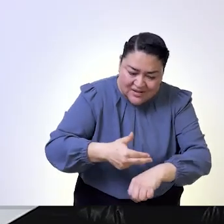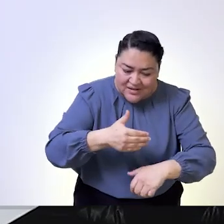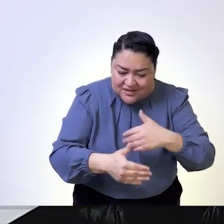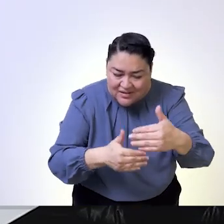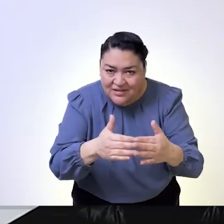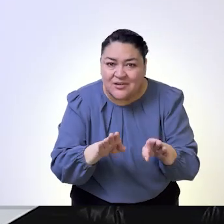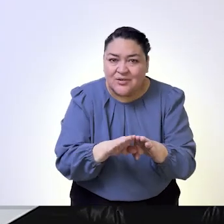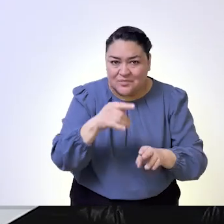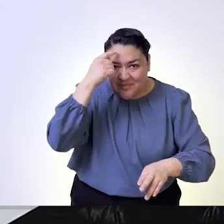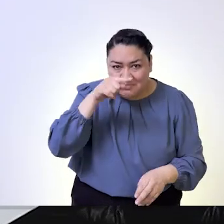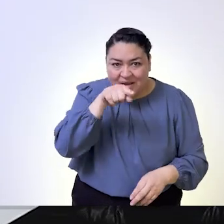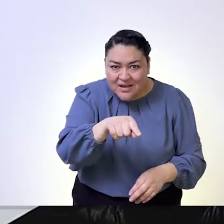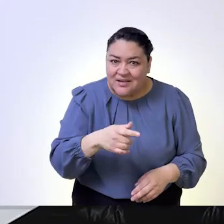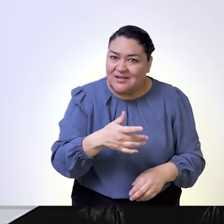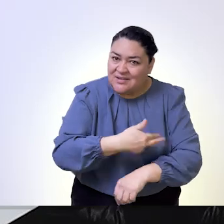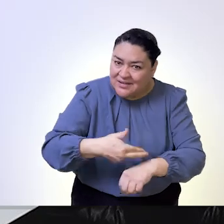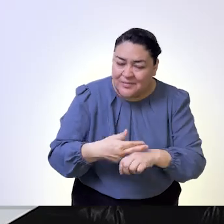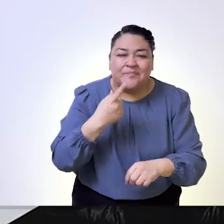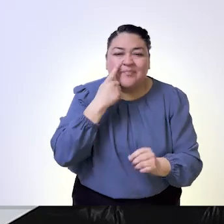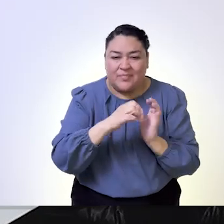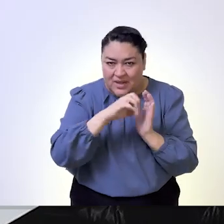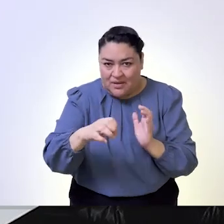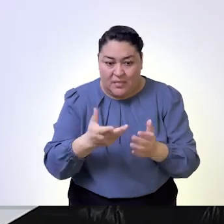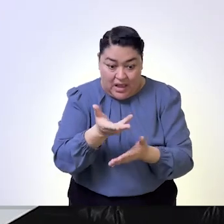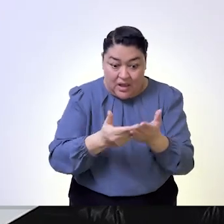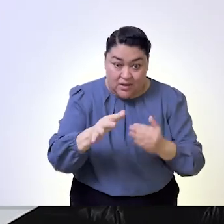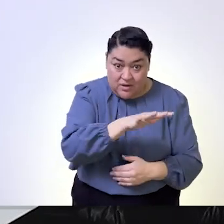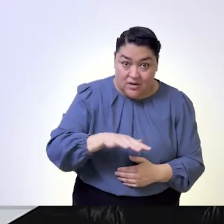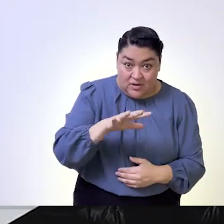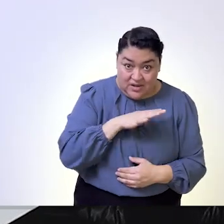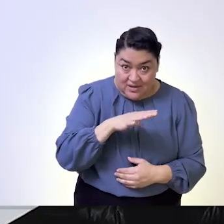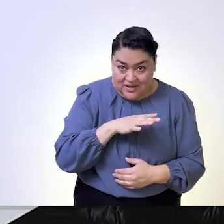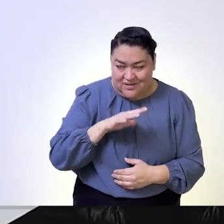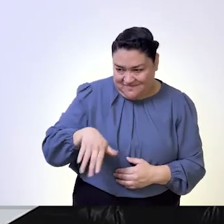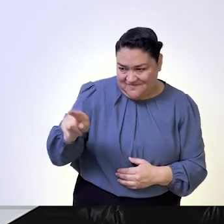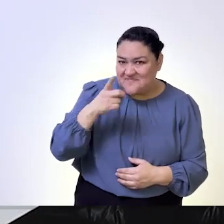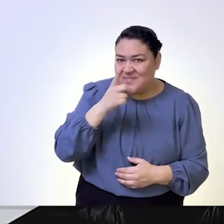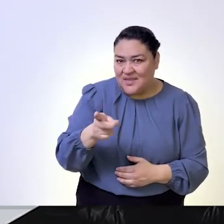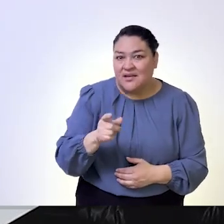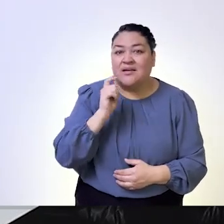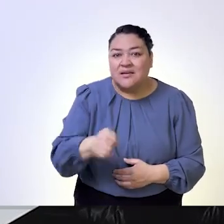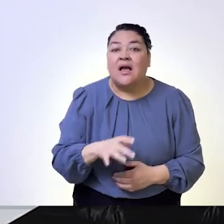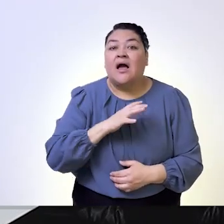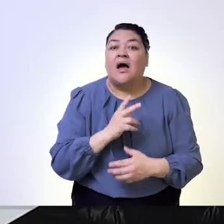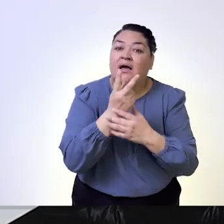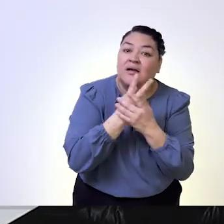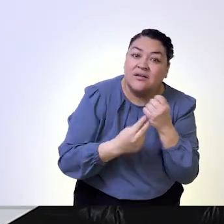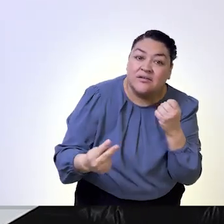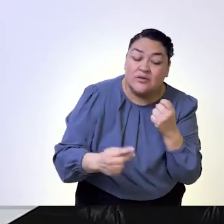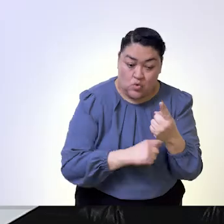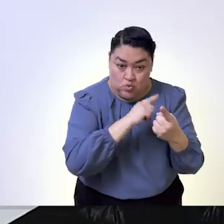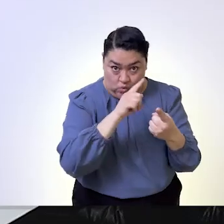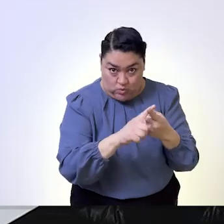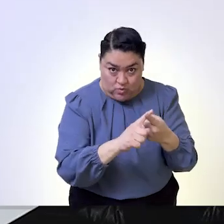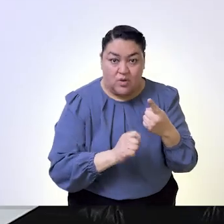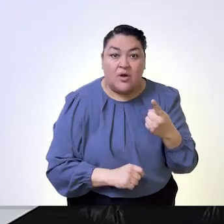lo procedimental se corresponda. Porque ahora lo que tenemos, y como comentaba Enrique, pues es un híbrido,